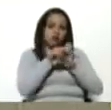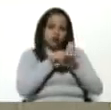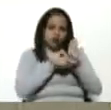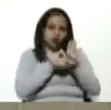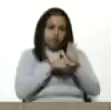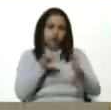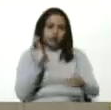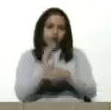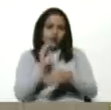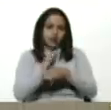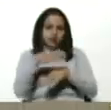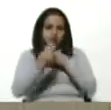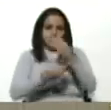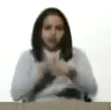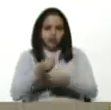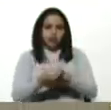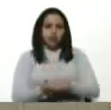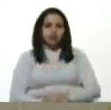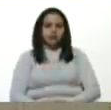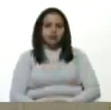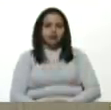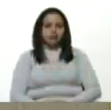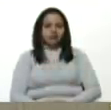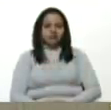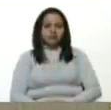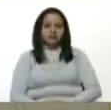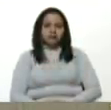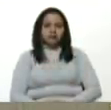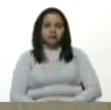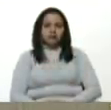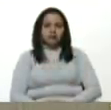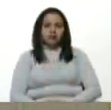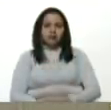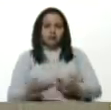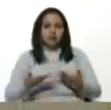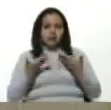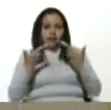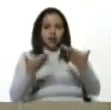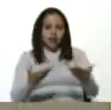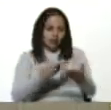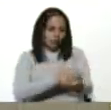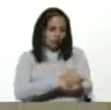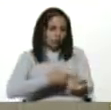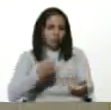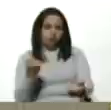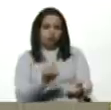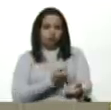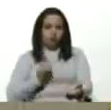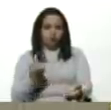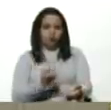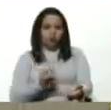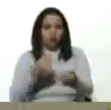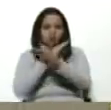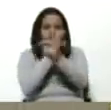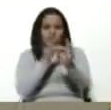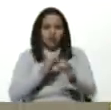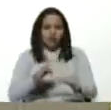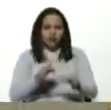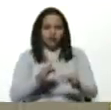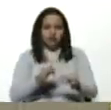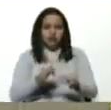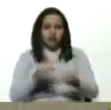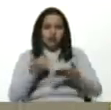protocolo establecido a los efectos para que donen plasma como un tratamiento